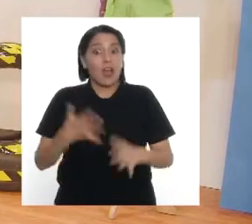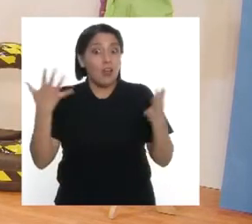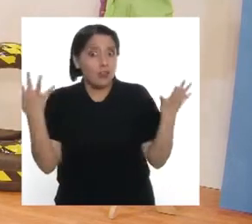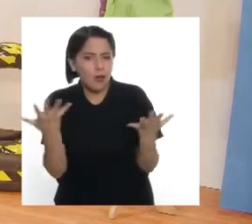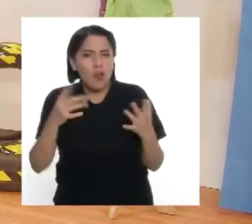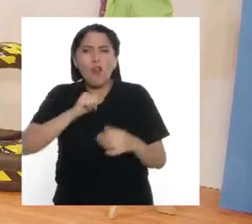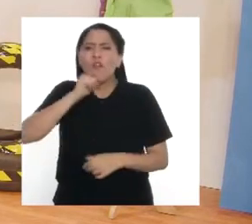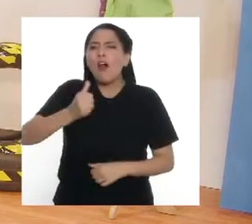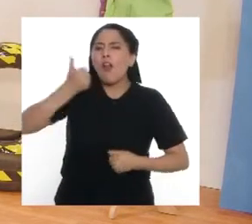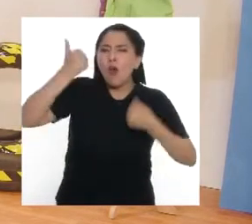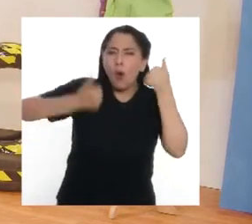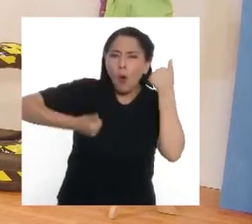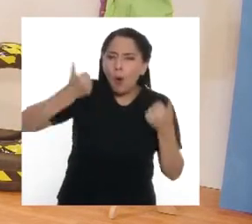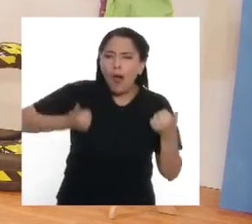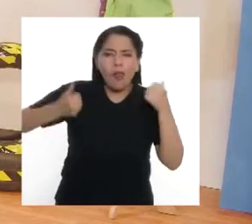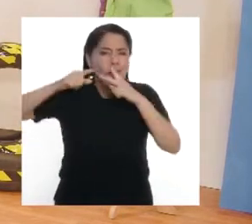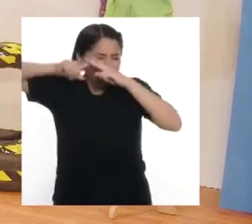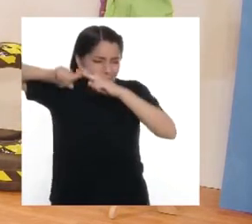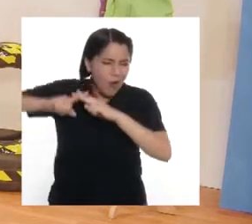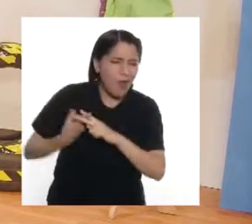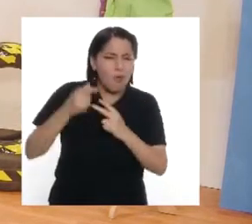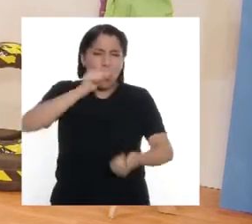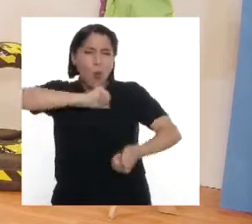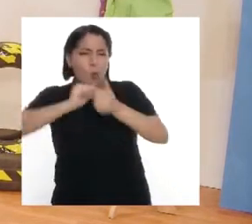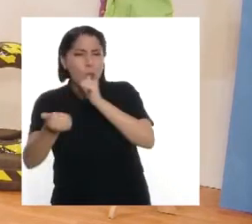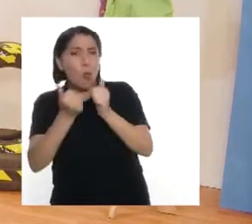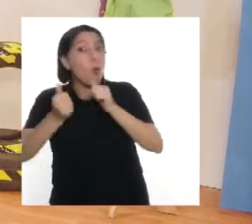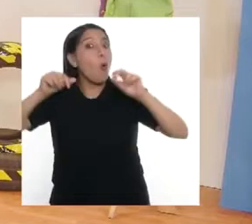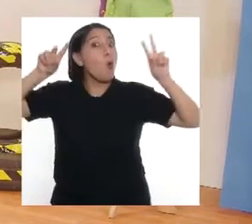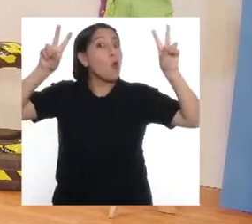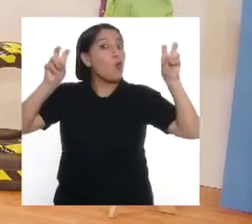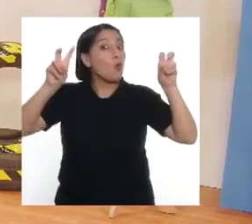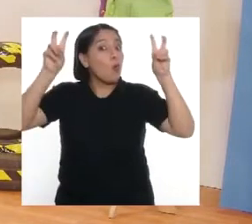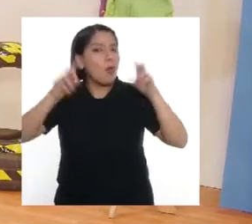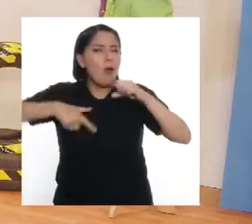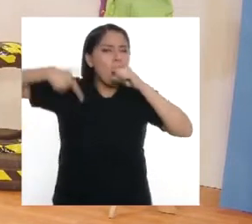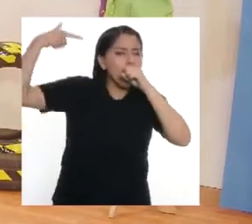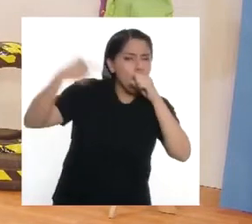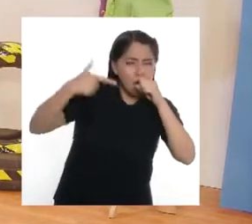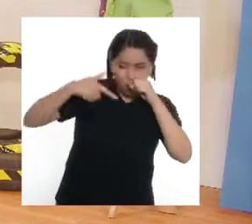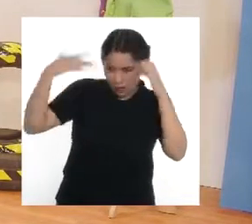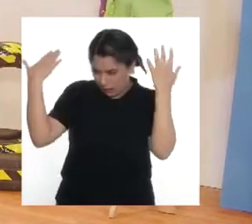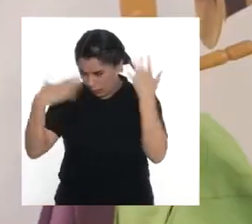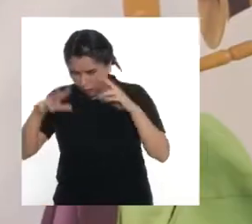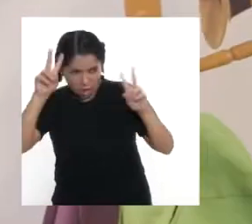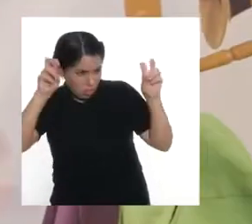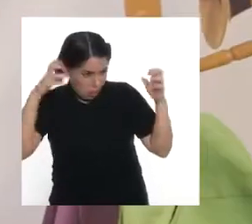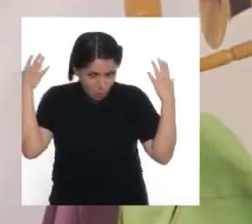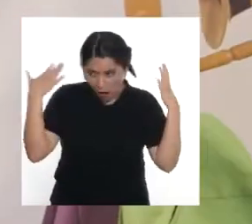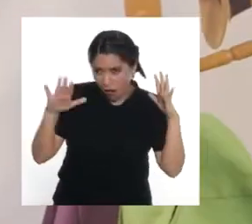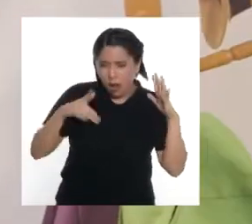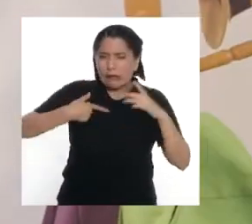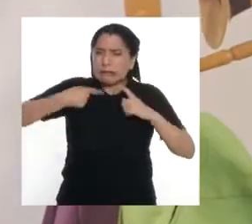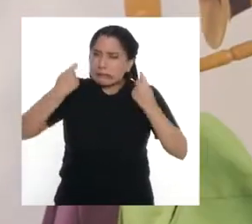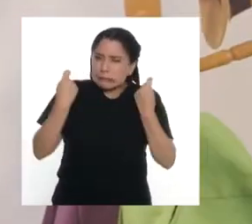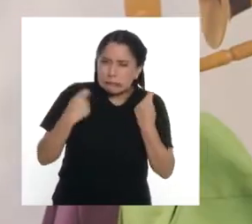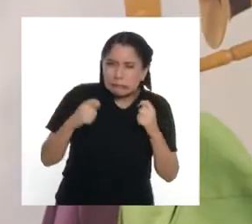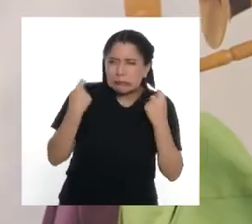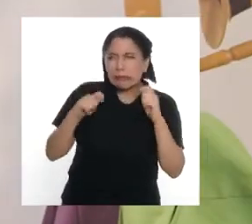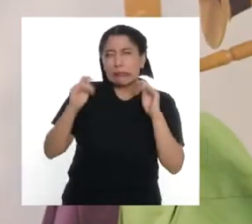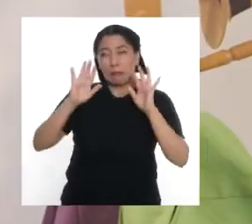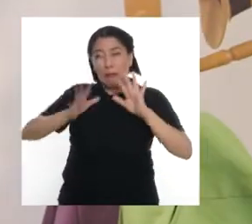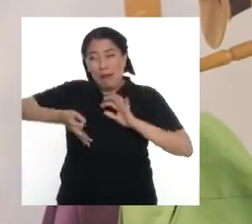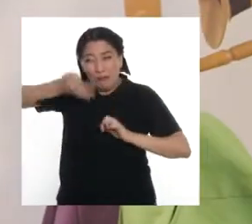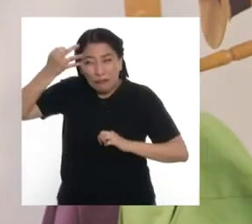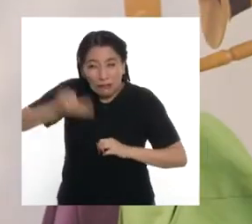Lo único que nos falta para empezar nuestro duelo musical es un tema para hablar de nuestro rap. ¿Pensaron en alguno? Yo lo intenté. Pero la